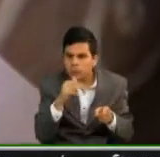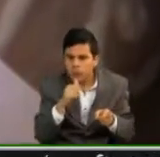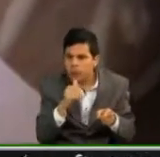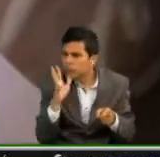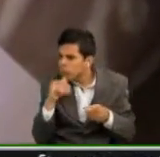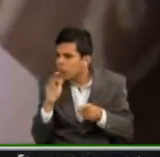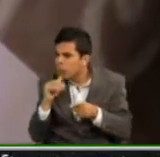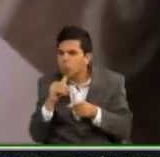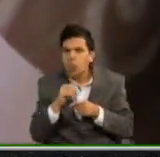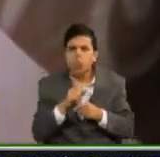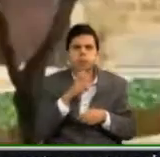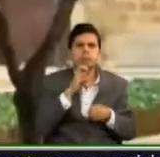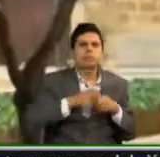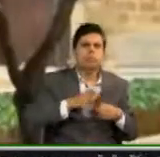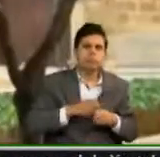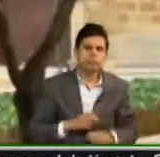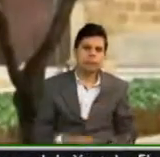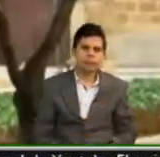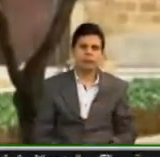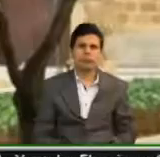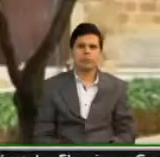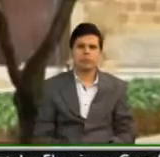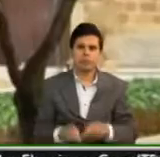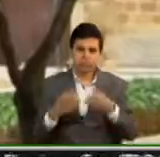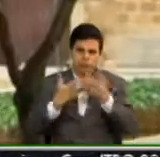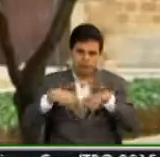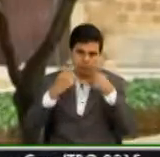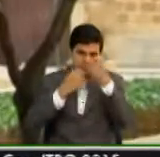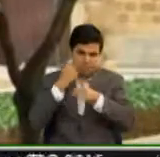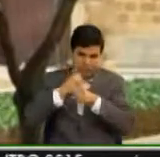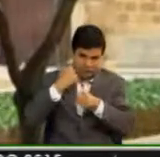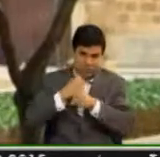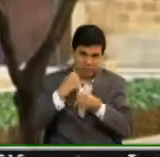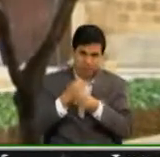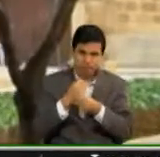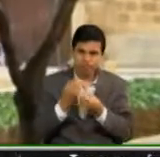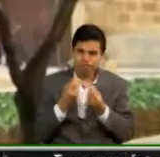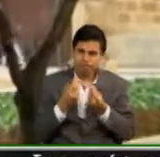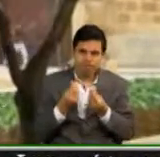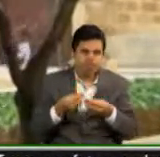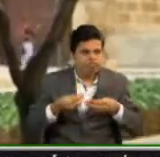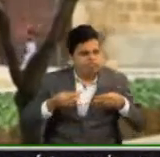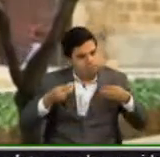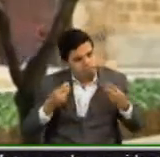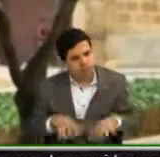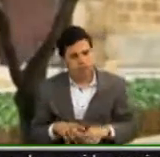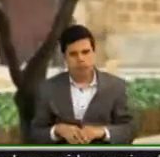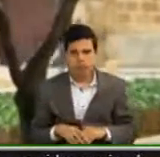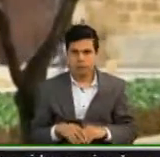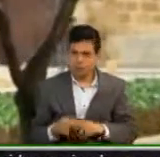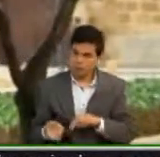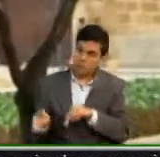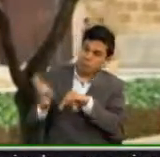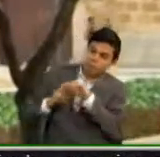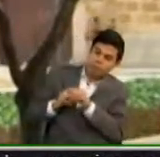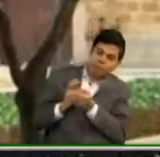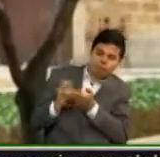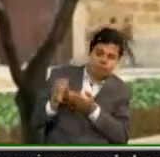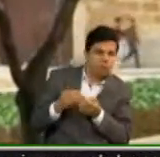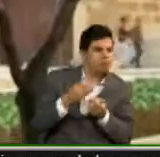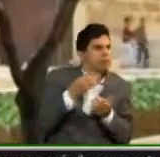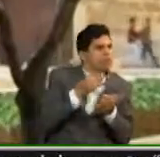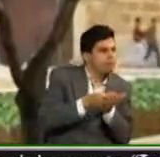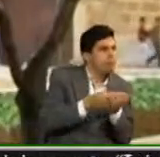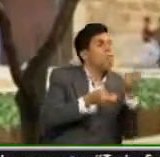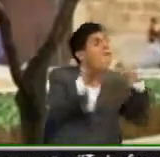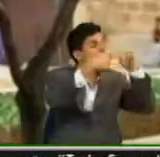Estos microempresarios están trabajando a pérdidas, compran el insumo caro, pero no le pueden subir a sus productos y